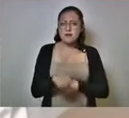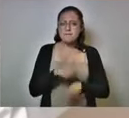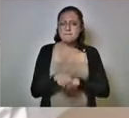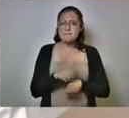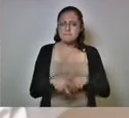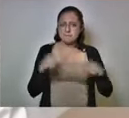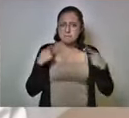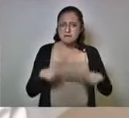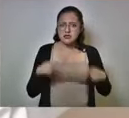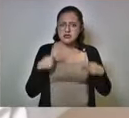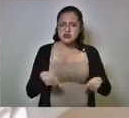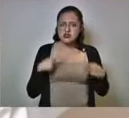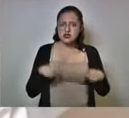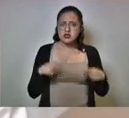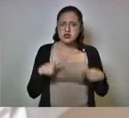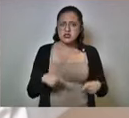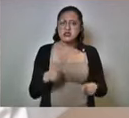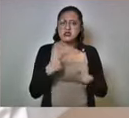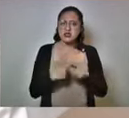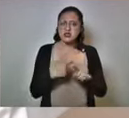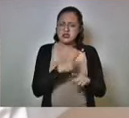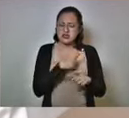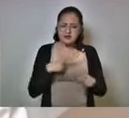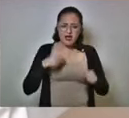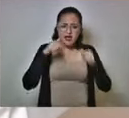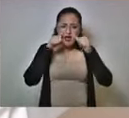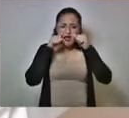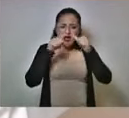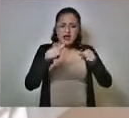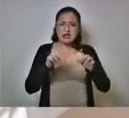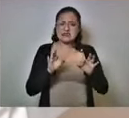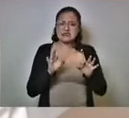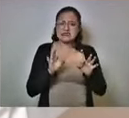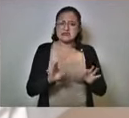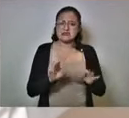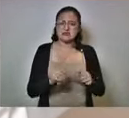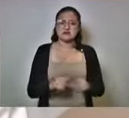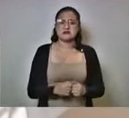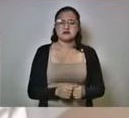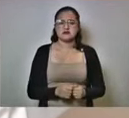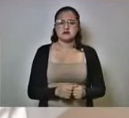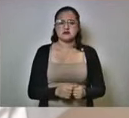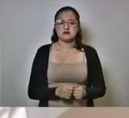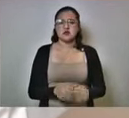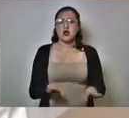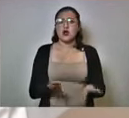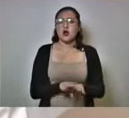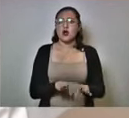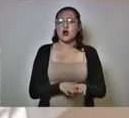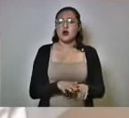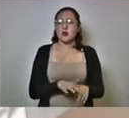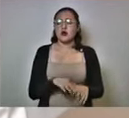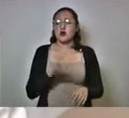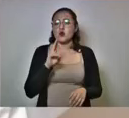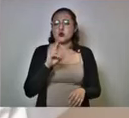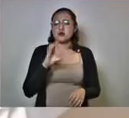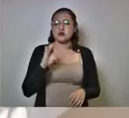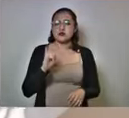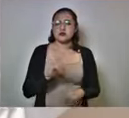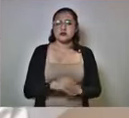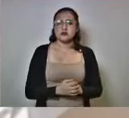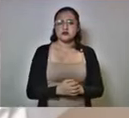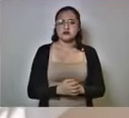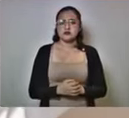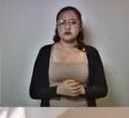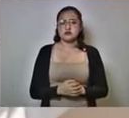de pacientes a los que se les puede atender hasta con al nivel de terapia intensiva. Esa es